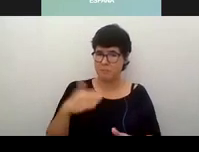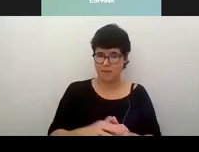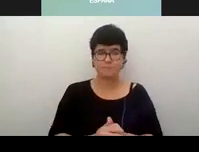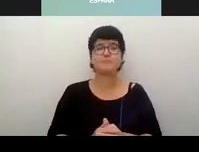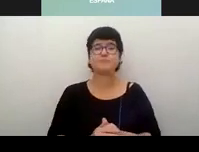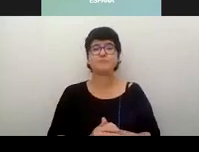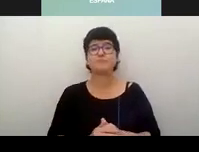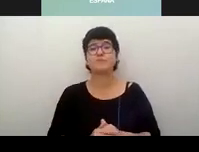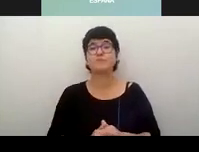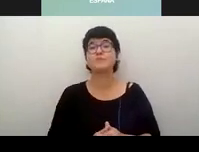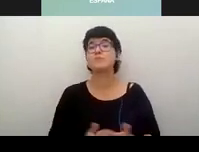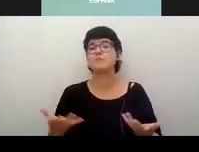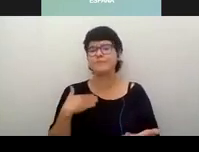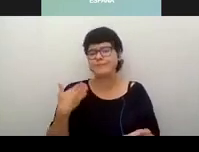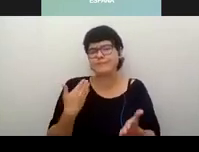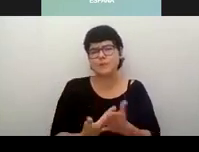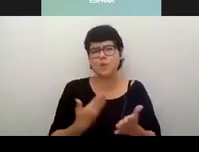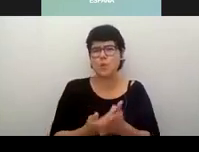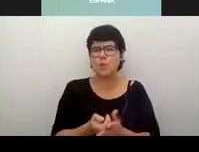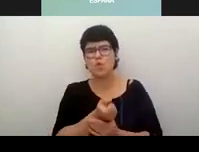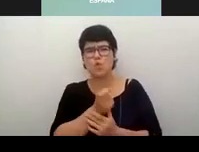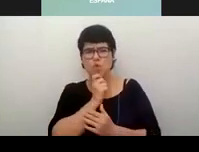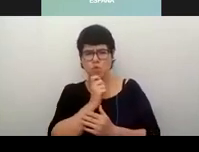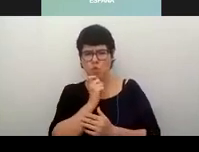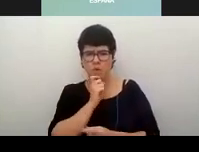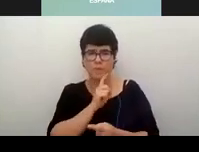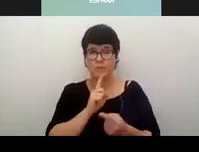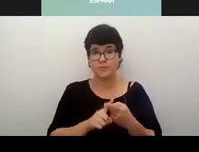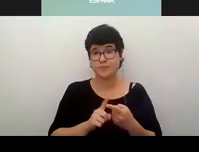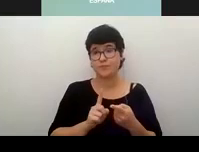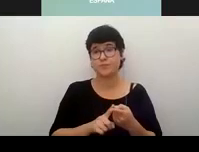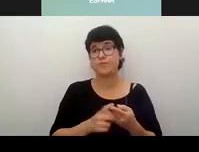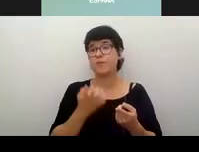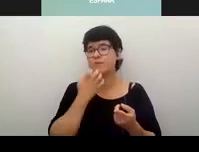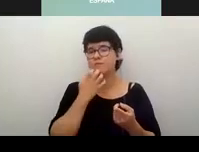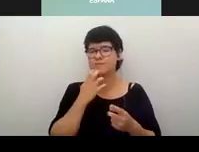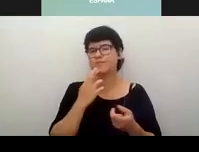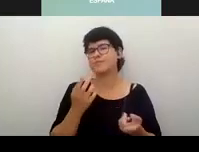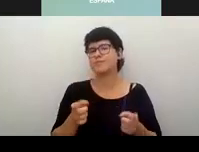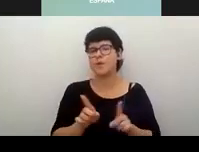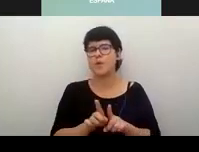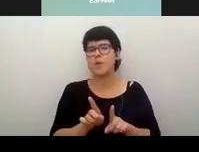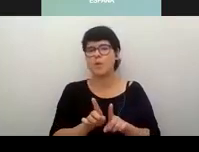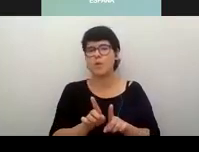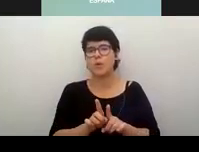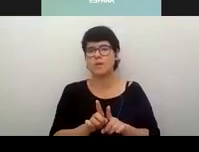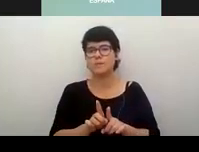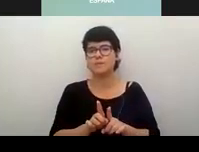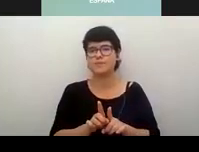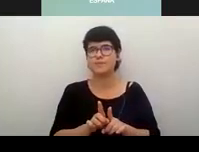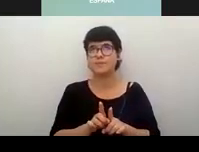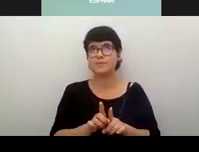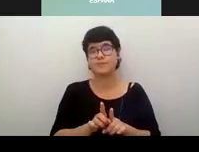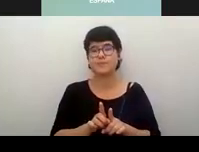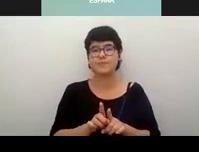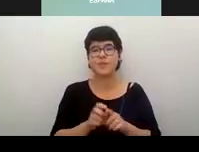o que podemos nosotros constatar de varias maneras. Por ejemplo, a la que hacemos un repaso un repaso de la